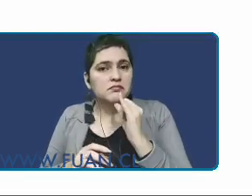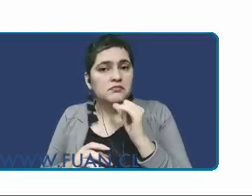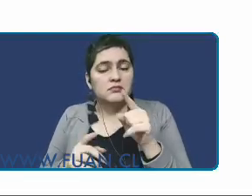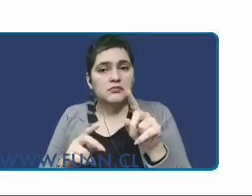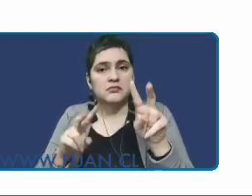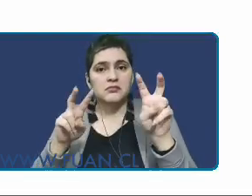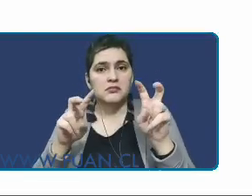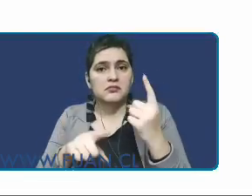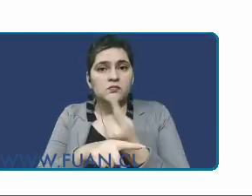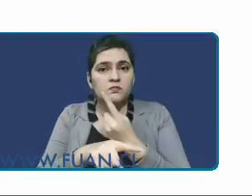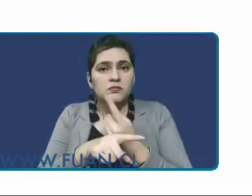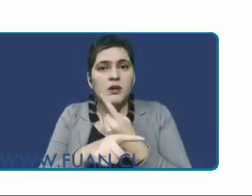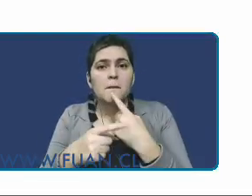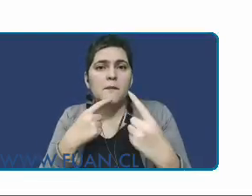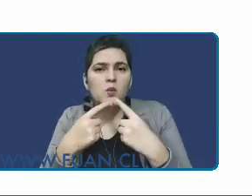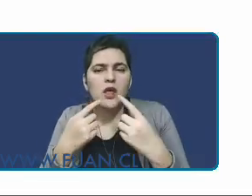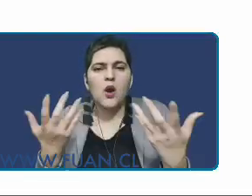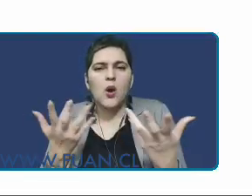preguntas de cómo lo hacemos.